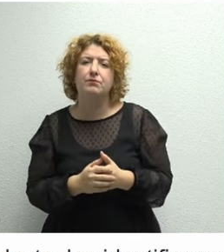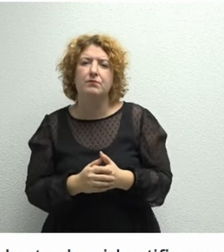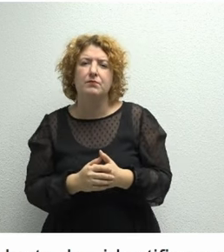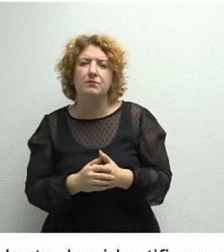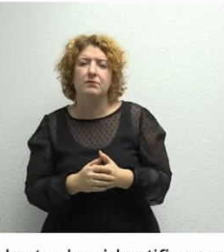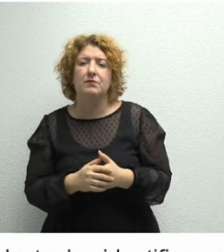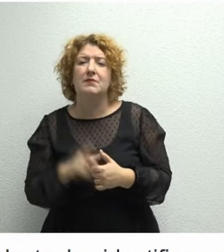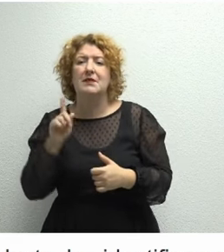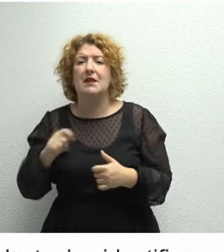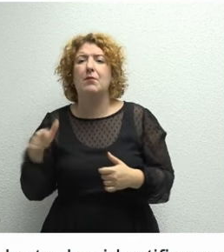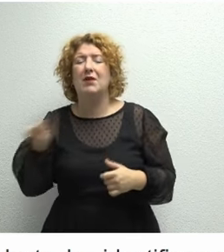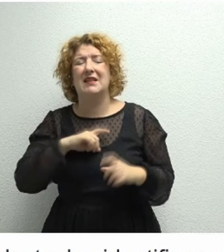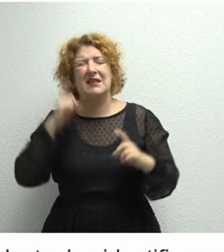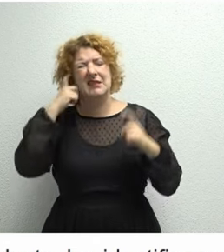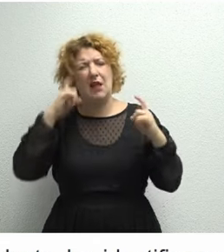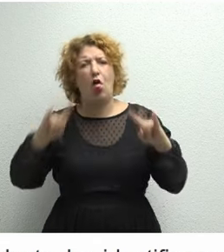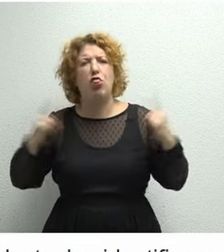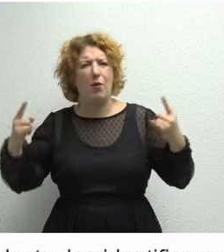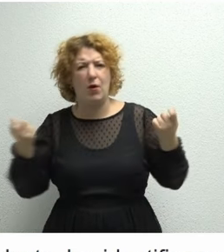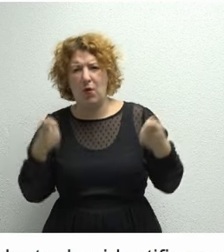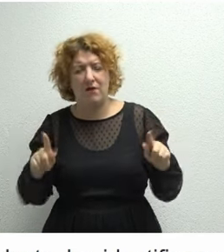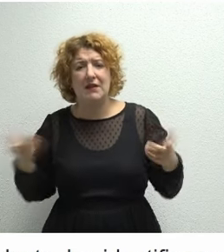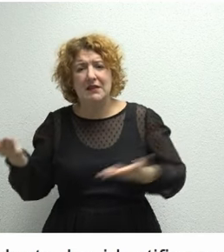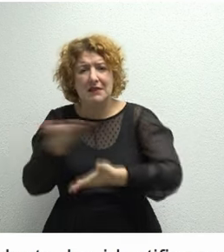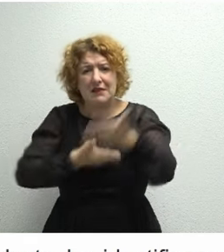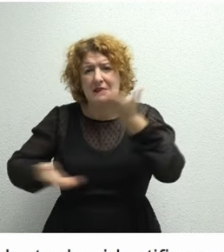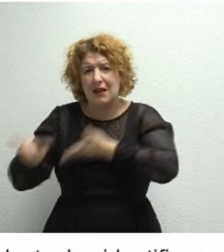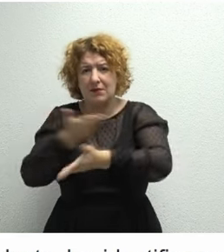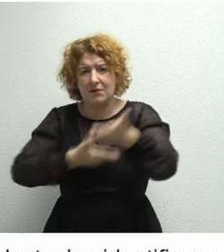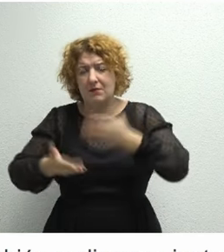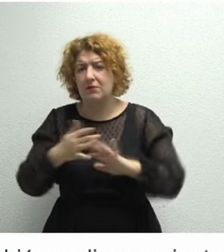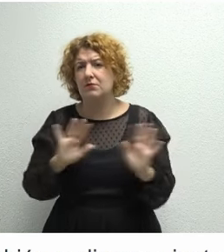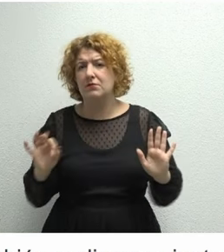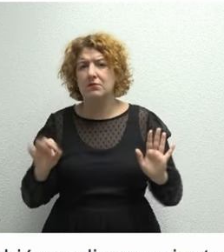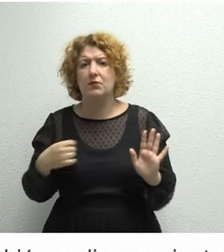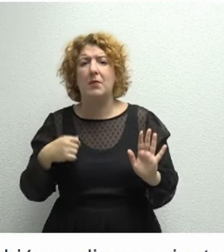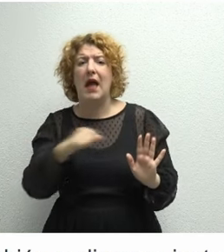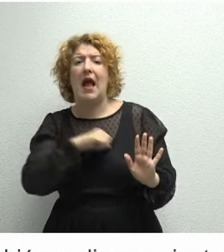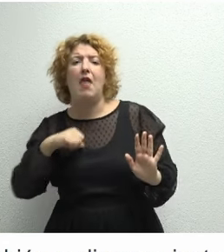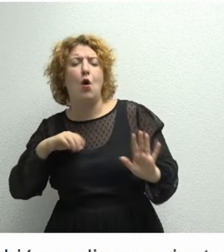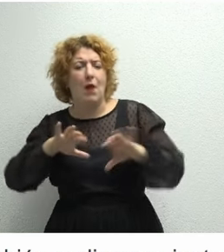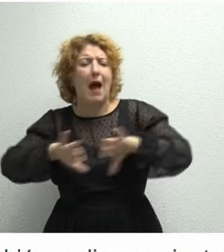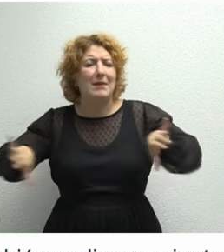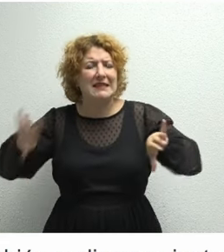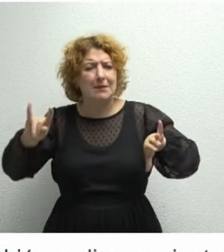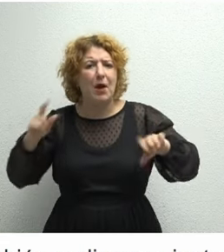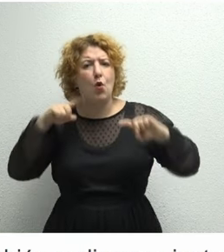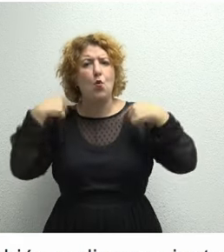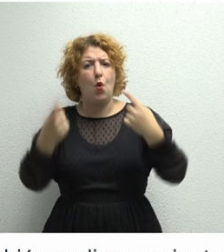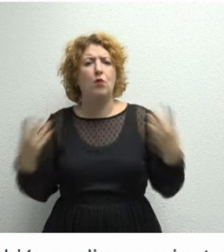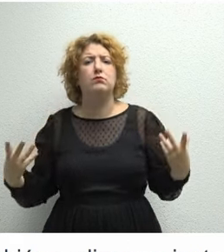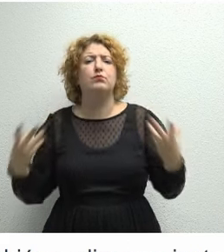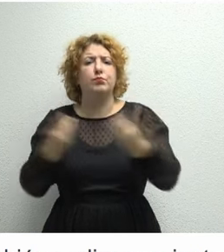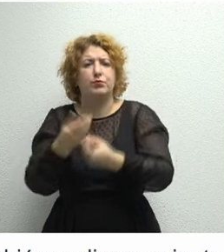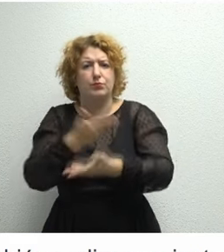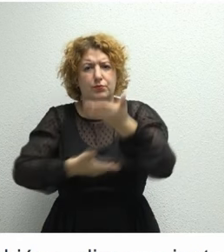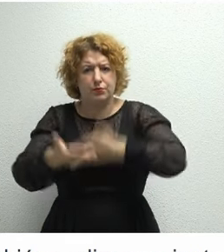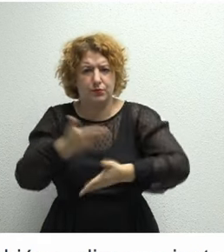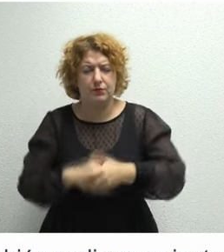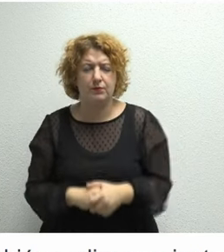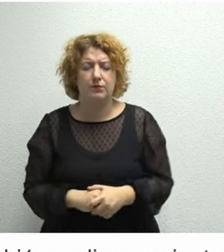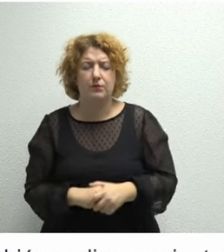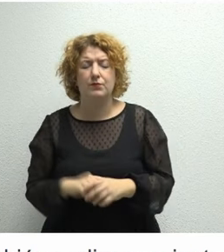evitando dualiza sinergias juntos pero no revueltos que cada uno tuviera su parcela Entonces nosotros sí que hemos abarcado